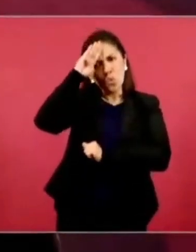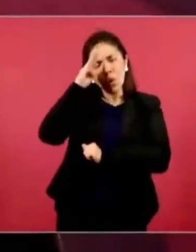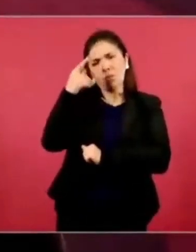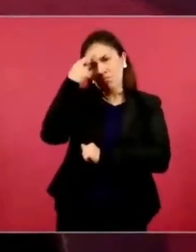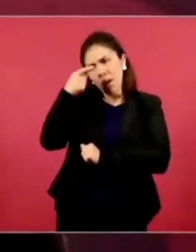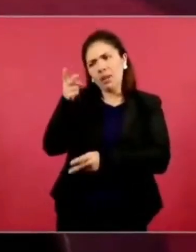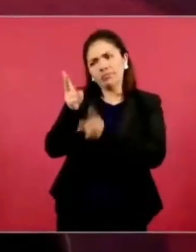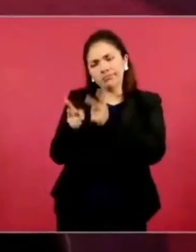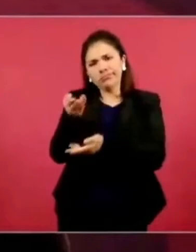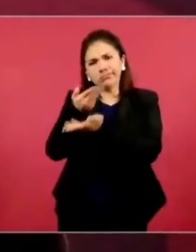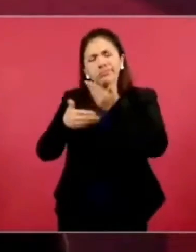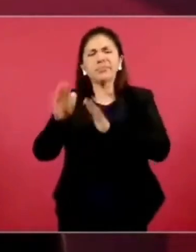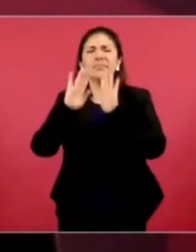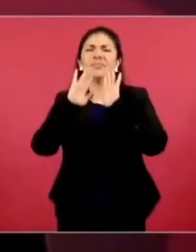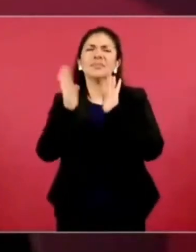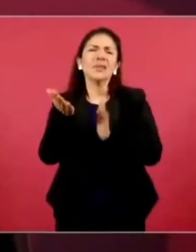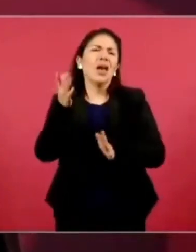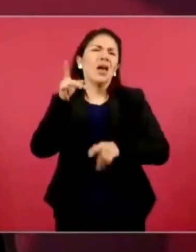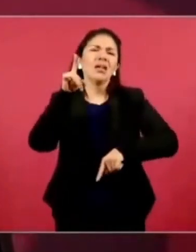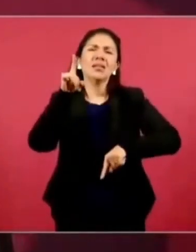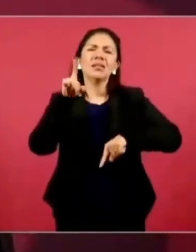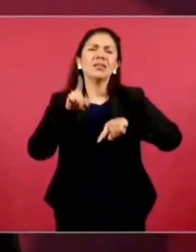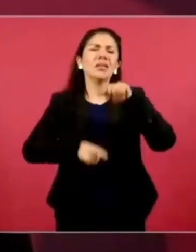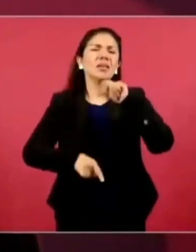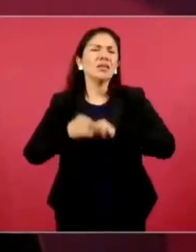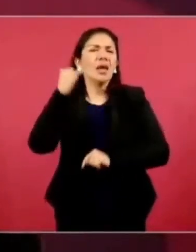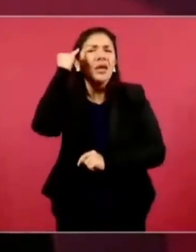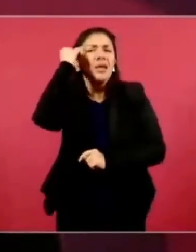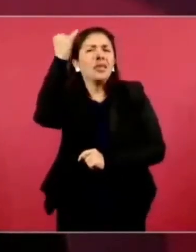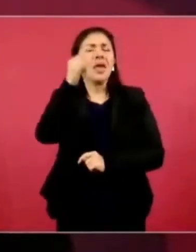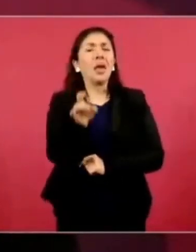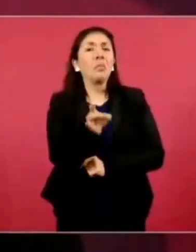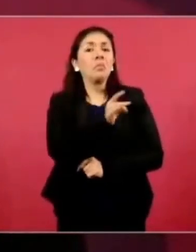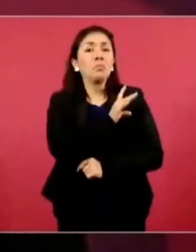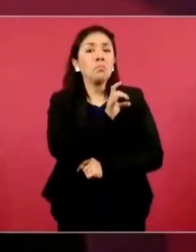y abandonar esos temores de que